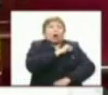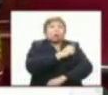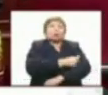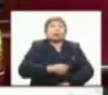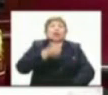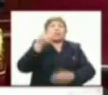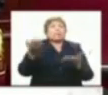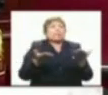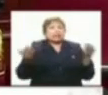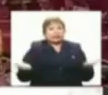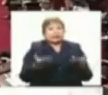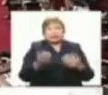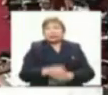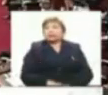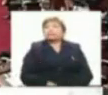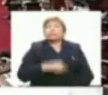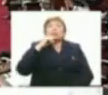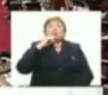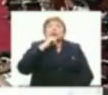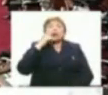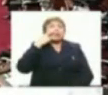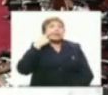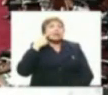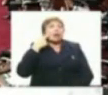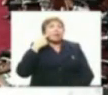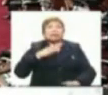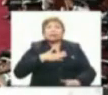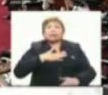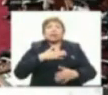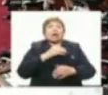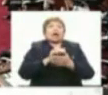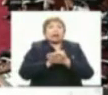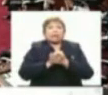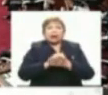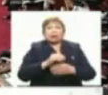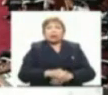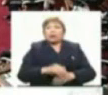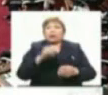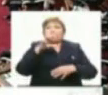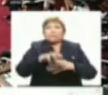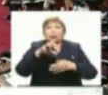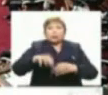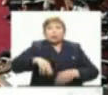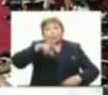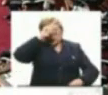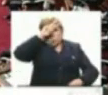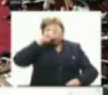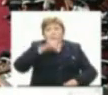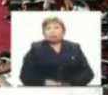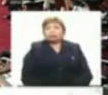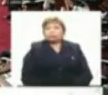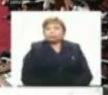autoridades presentes, mujeres y hombres de mi amado pueblo peruano.